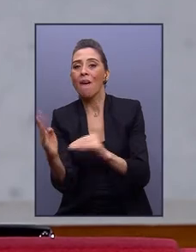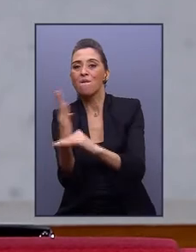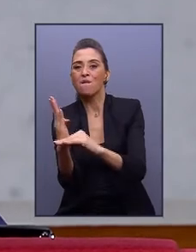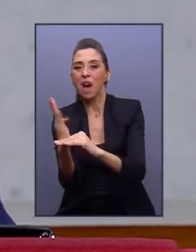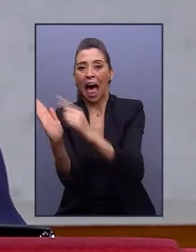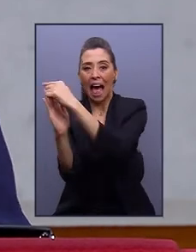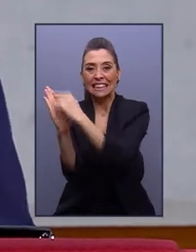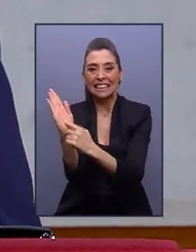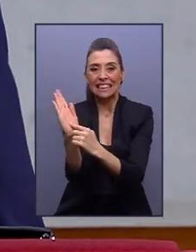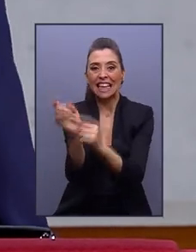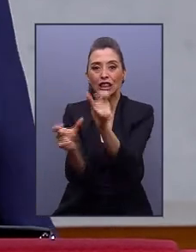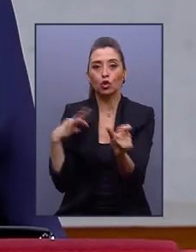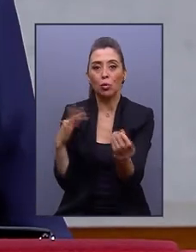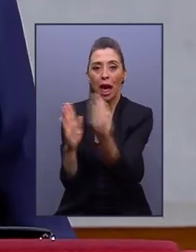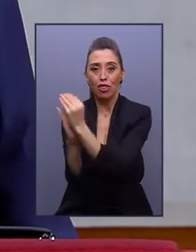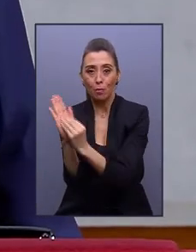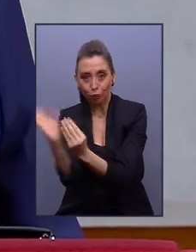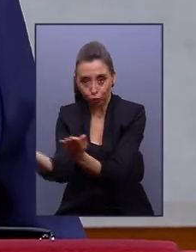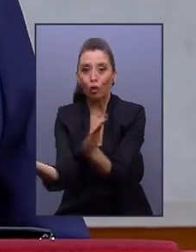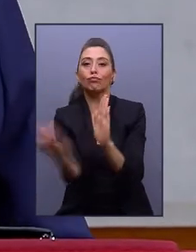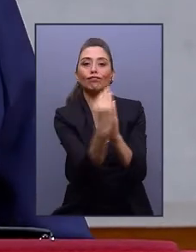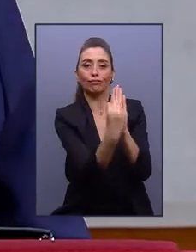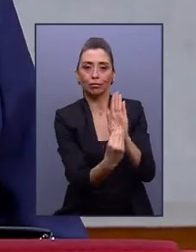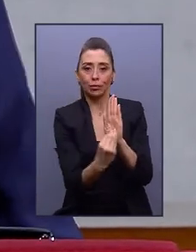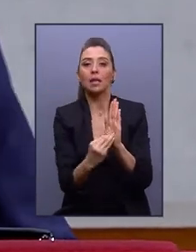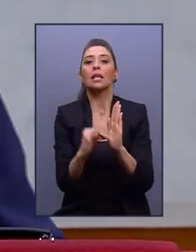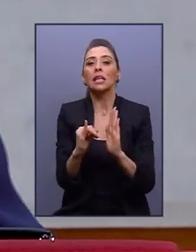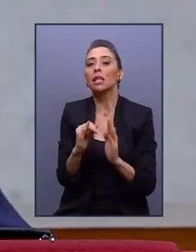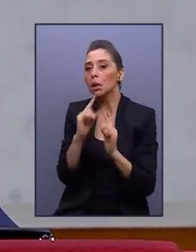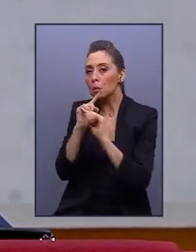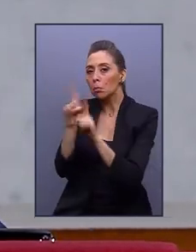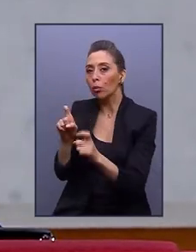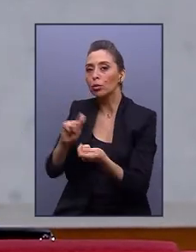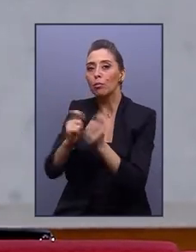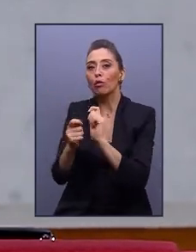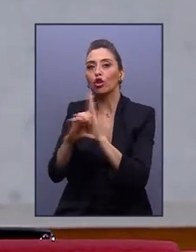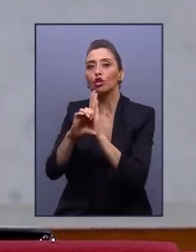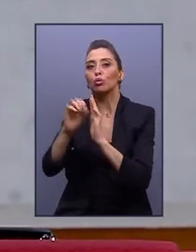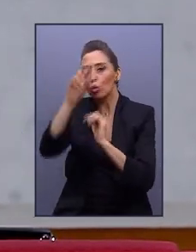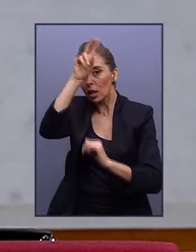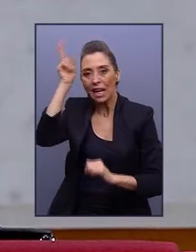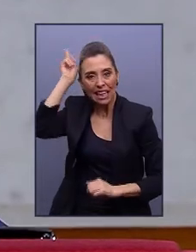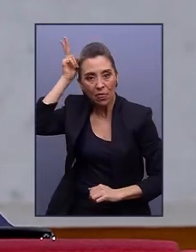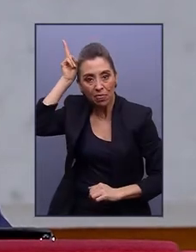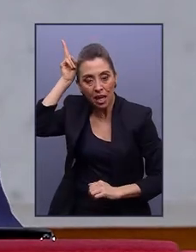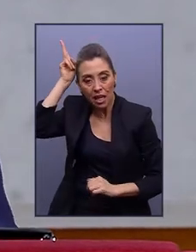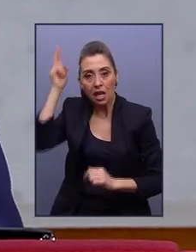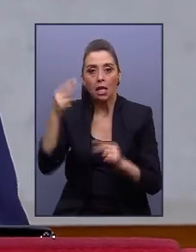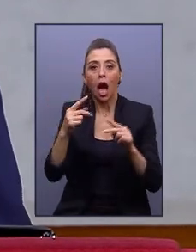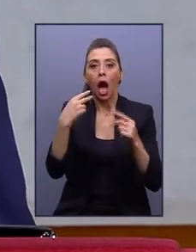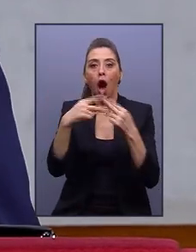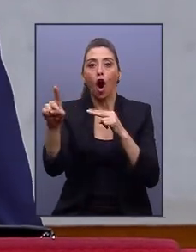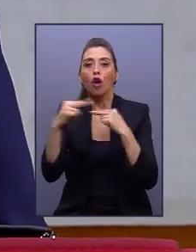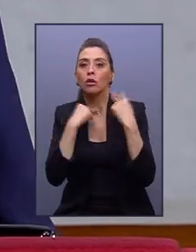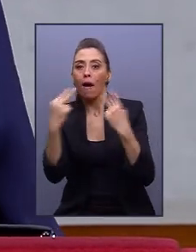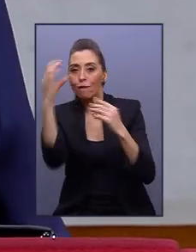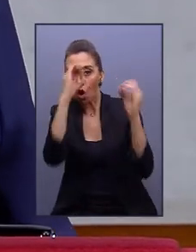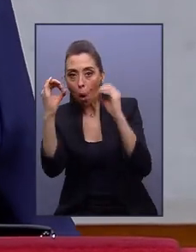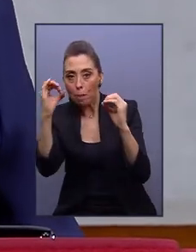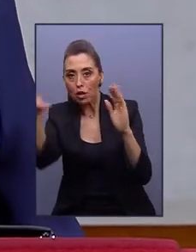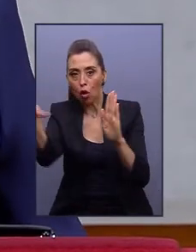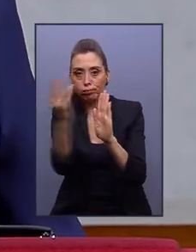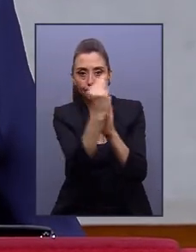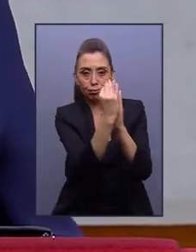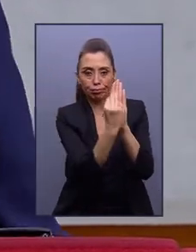y también los resultados del proceso constituyente indígena, con lo cual podremos recoger toda la diversidad de voces que habitan en nuestra